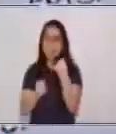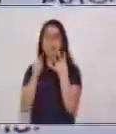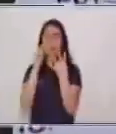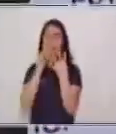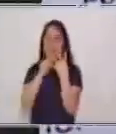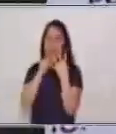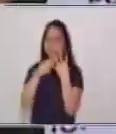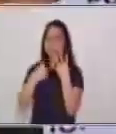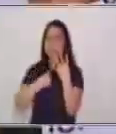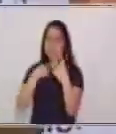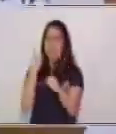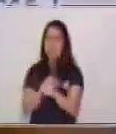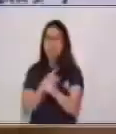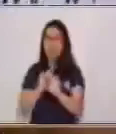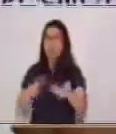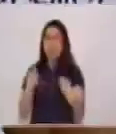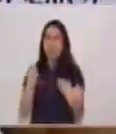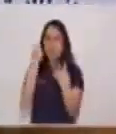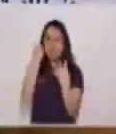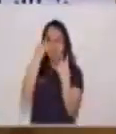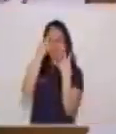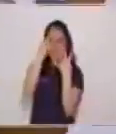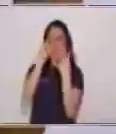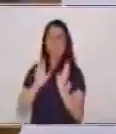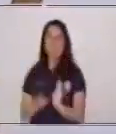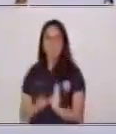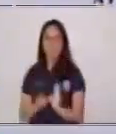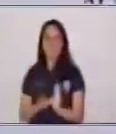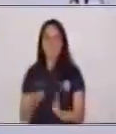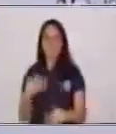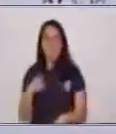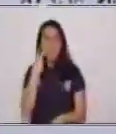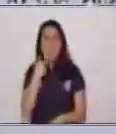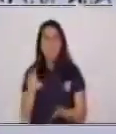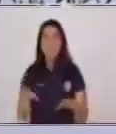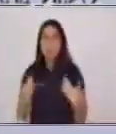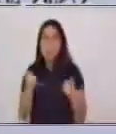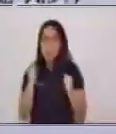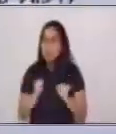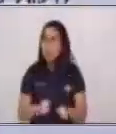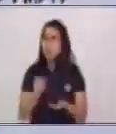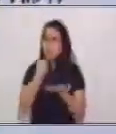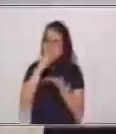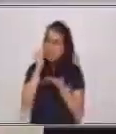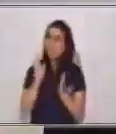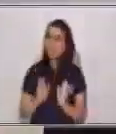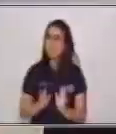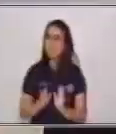se puede aplicar la regla de acentuación y así acentuar gráficamente.